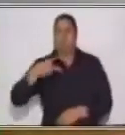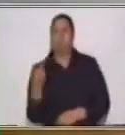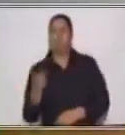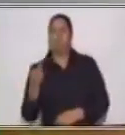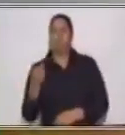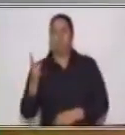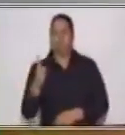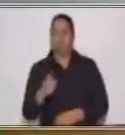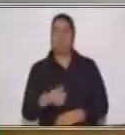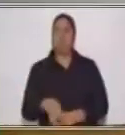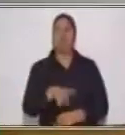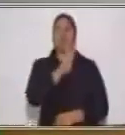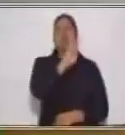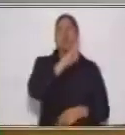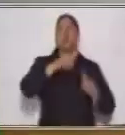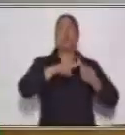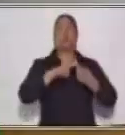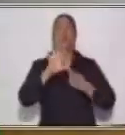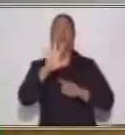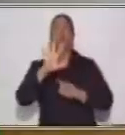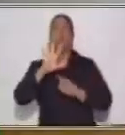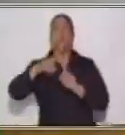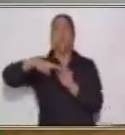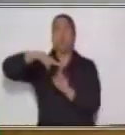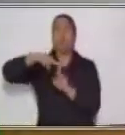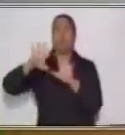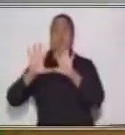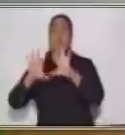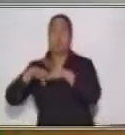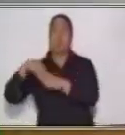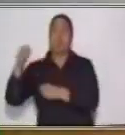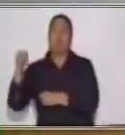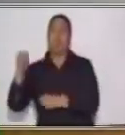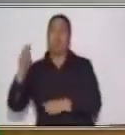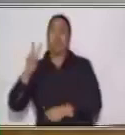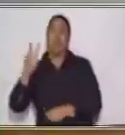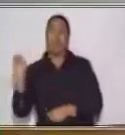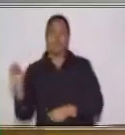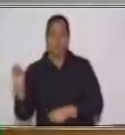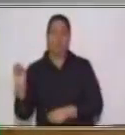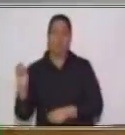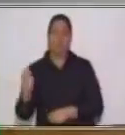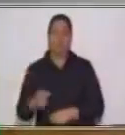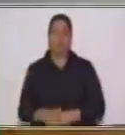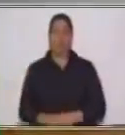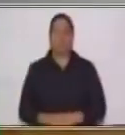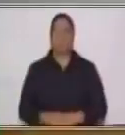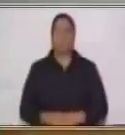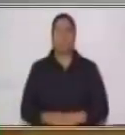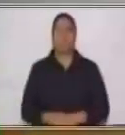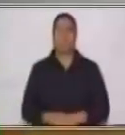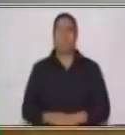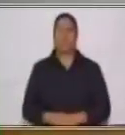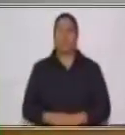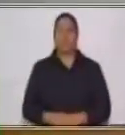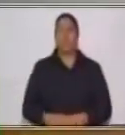10, igual a 20. 2 por 5 es 10, más